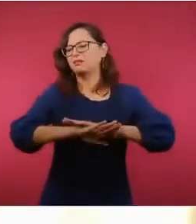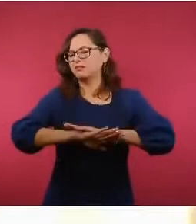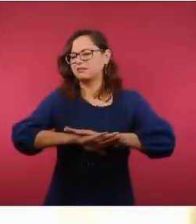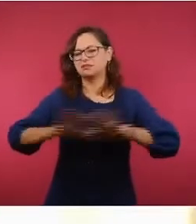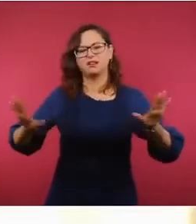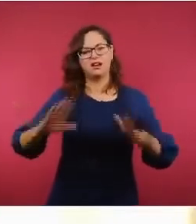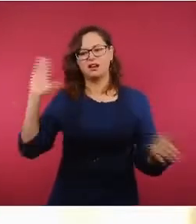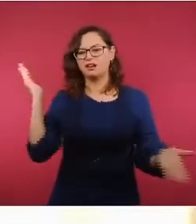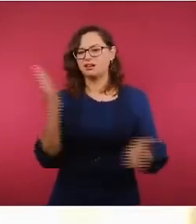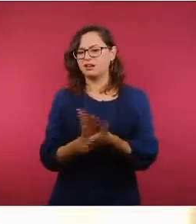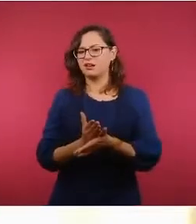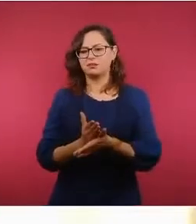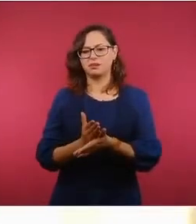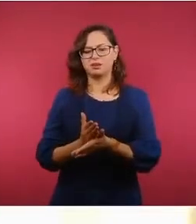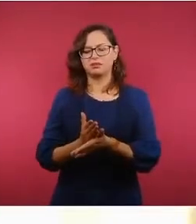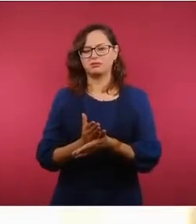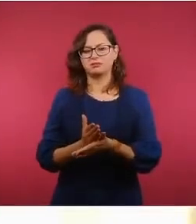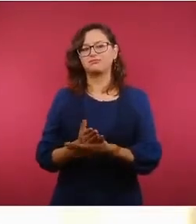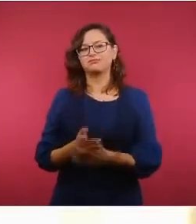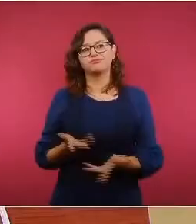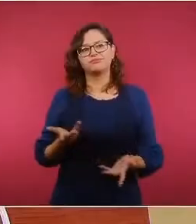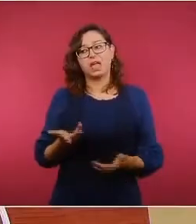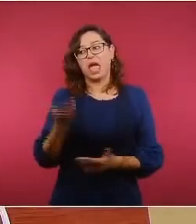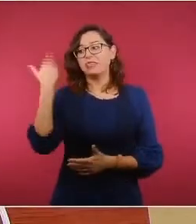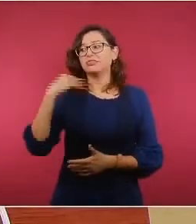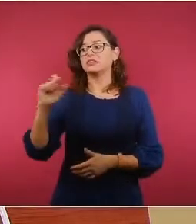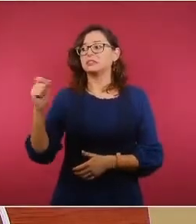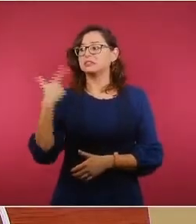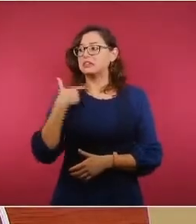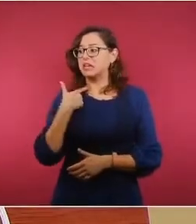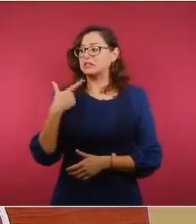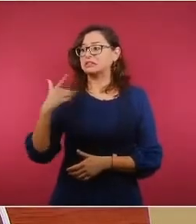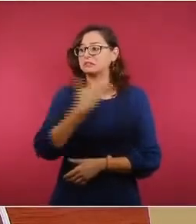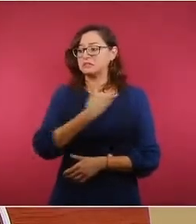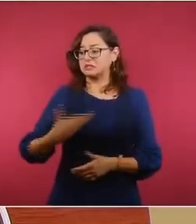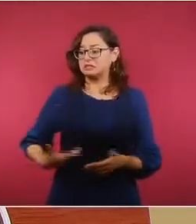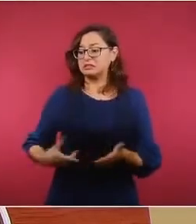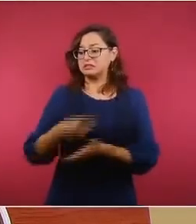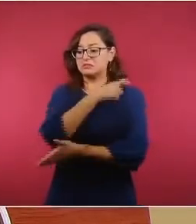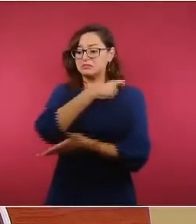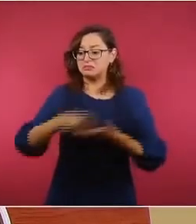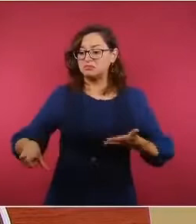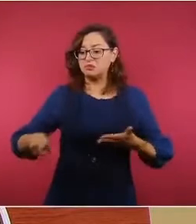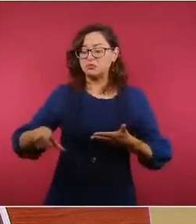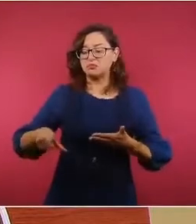reparar el daño que ya se hizo,